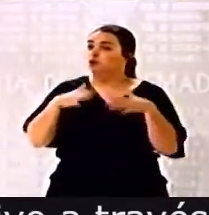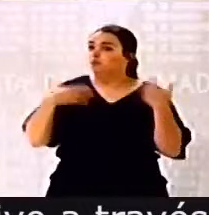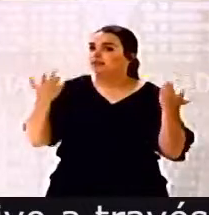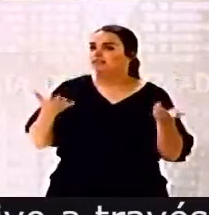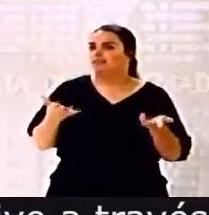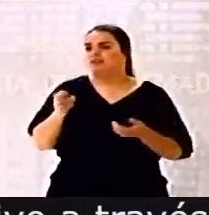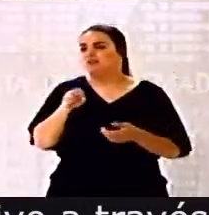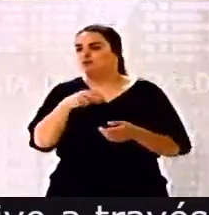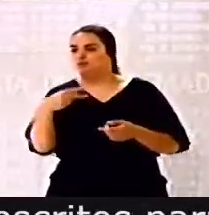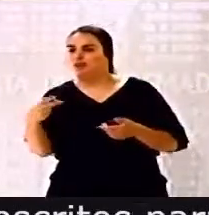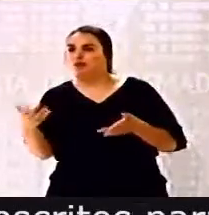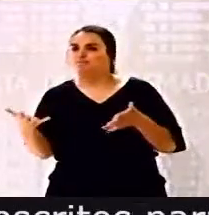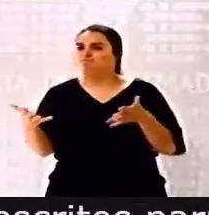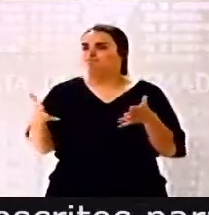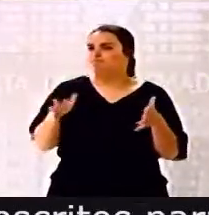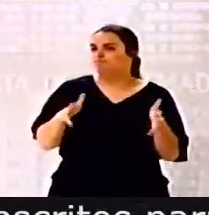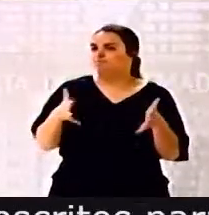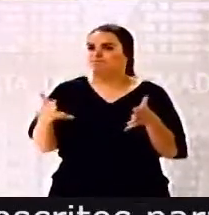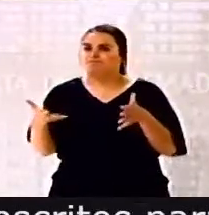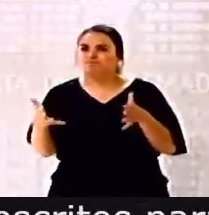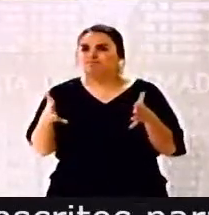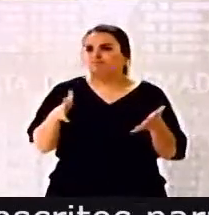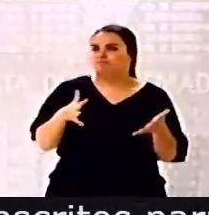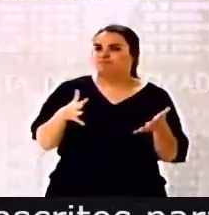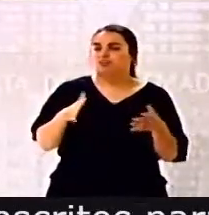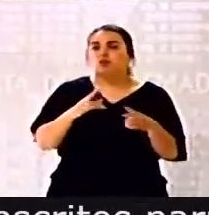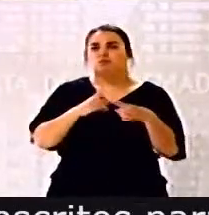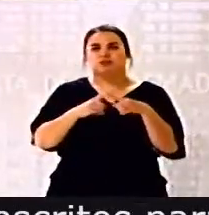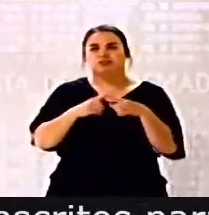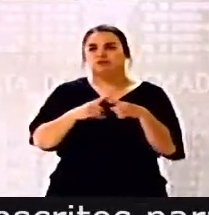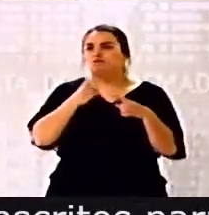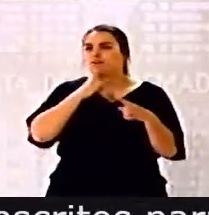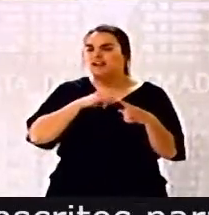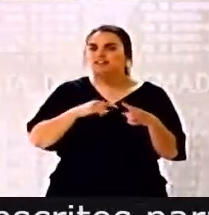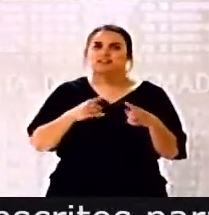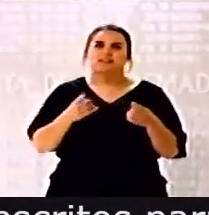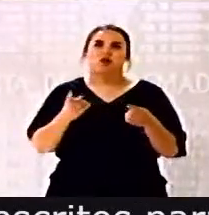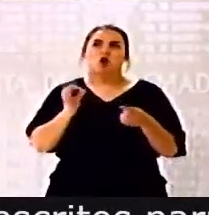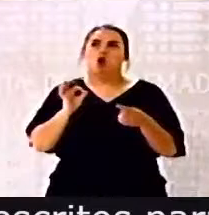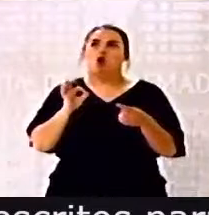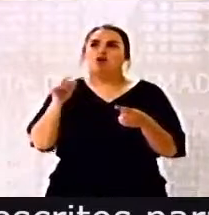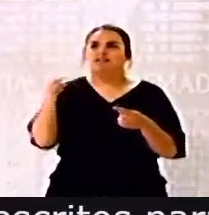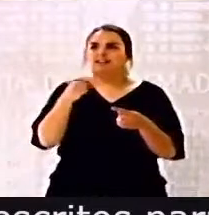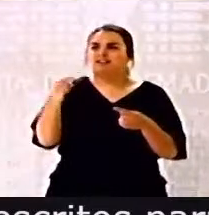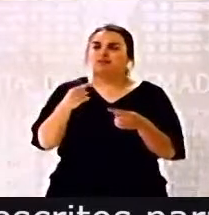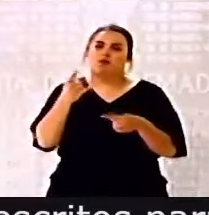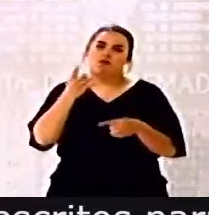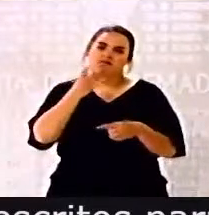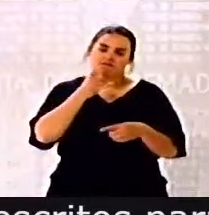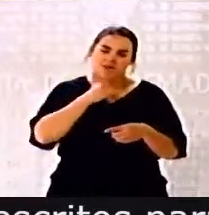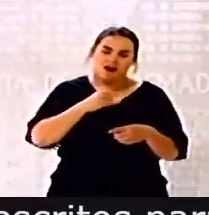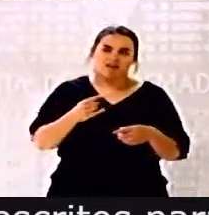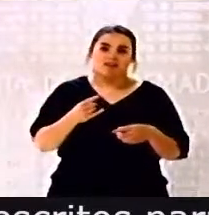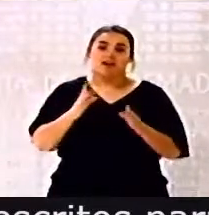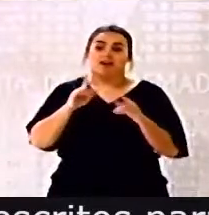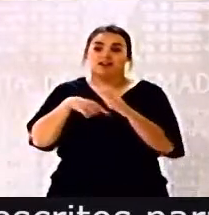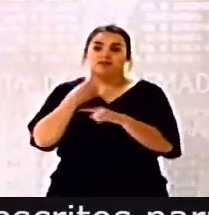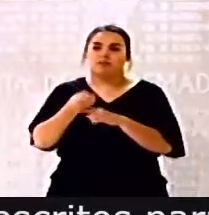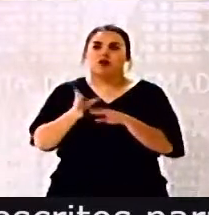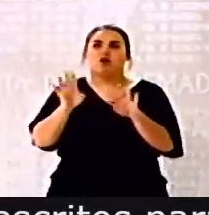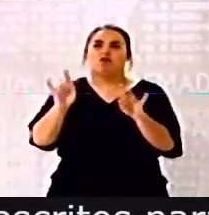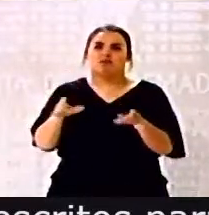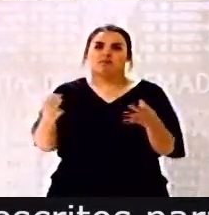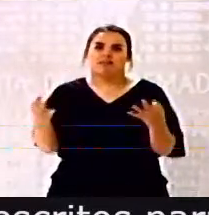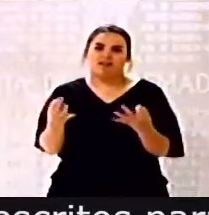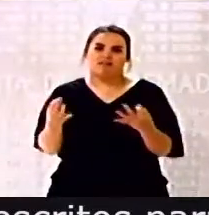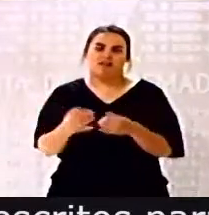resultados que son o falsos positivos o falsos negativos que posteriormente hay que confirmar y